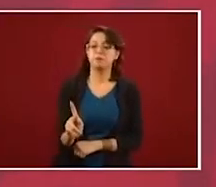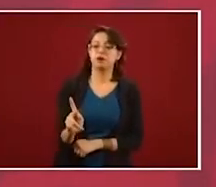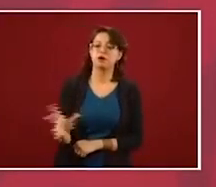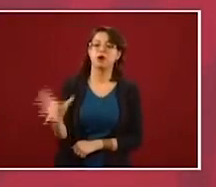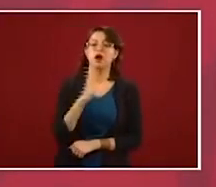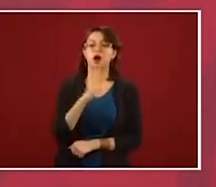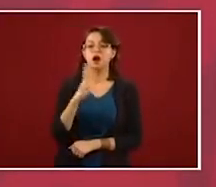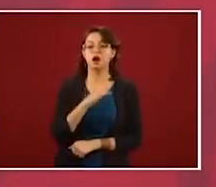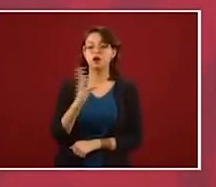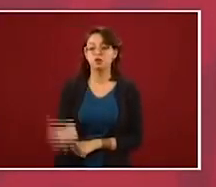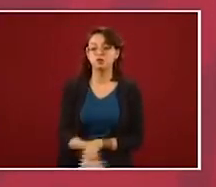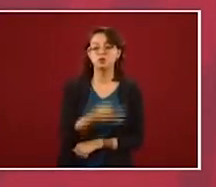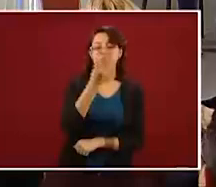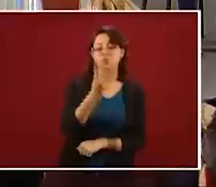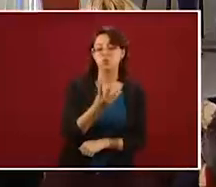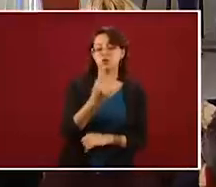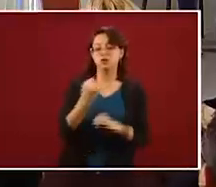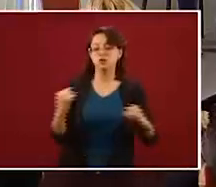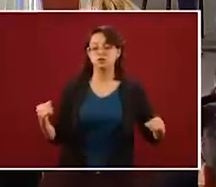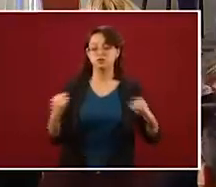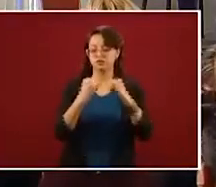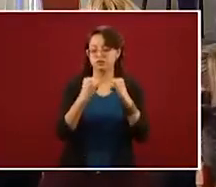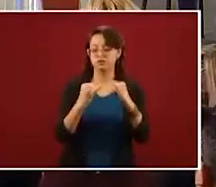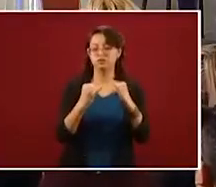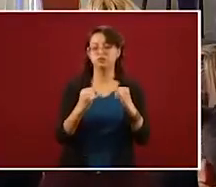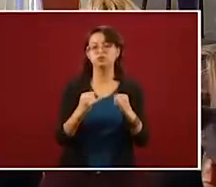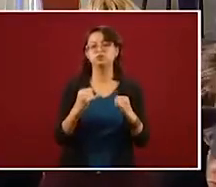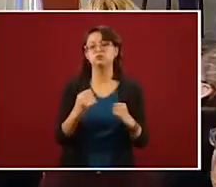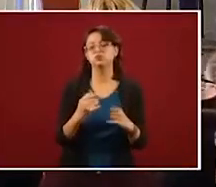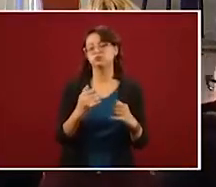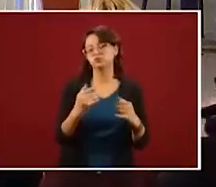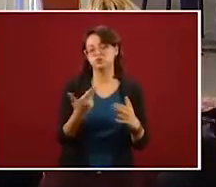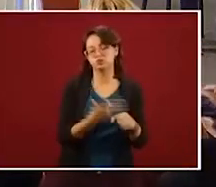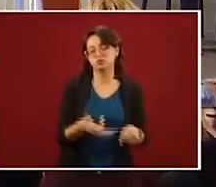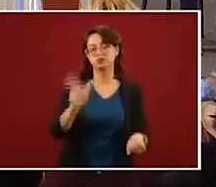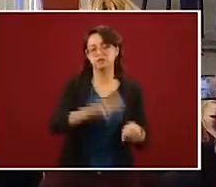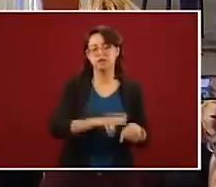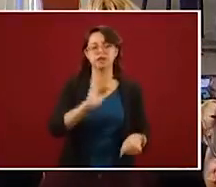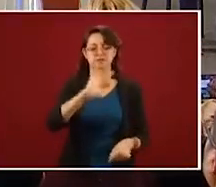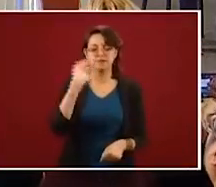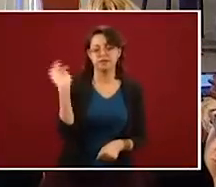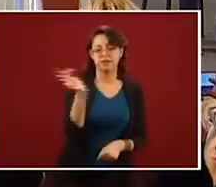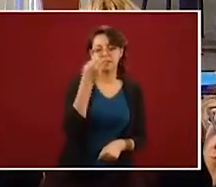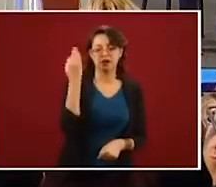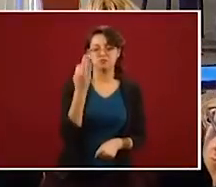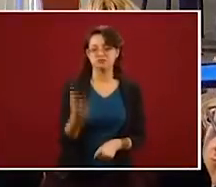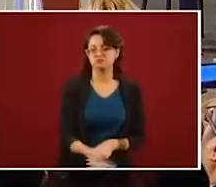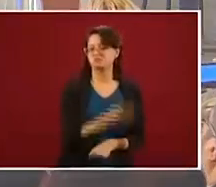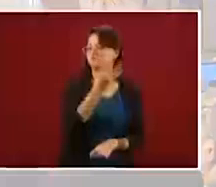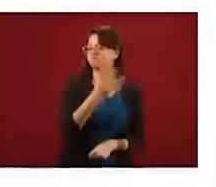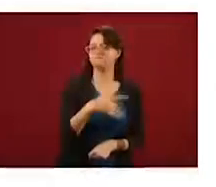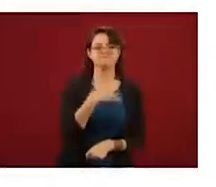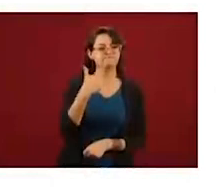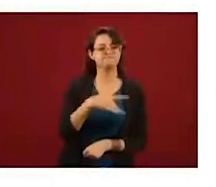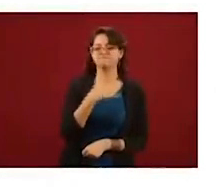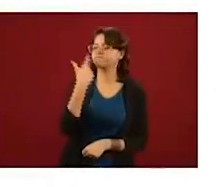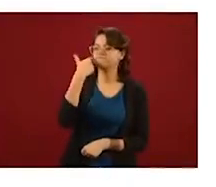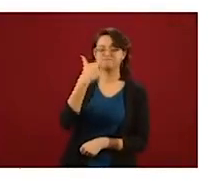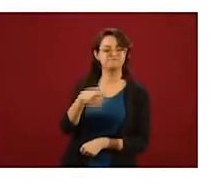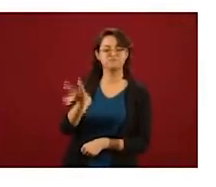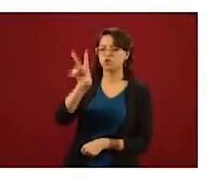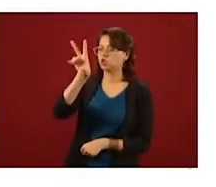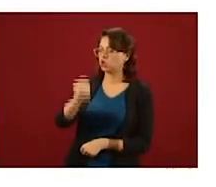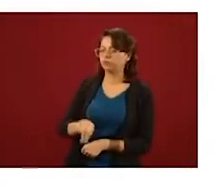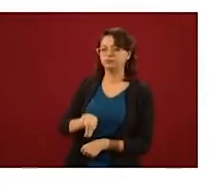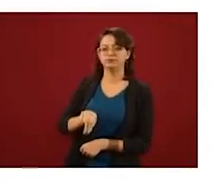cuatro institutos y hospitales federales que no se han adherido aún a